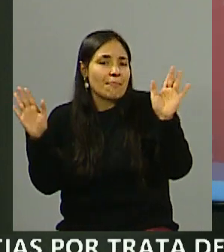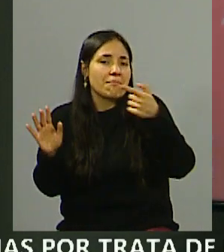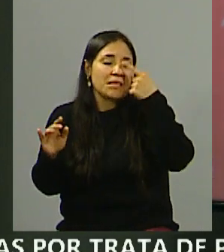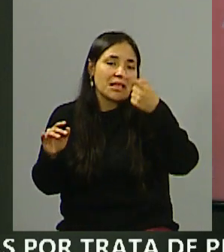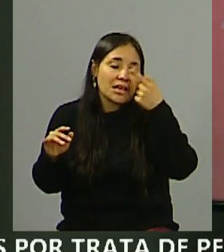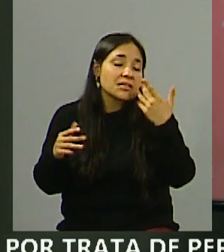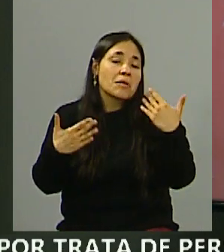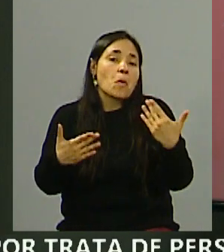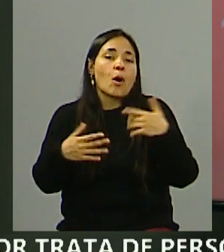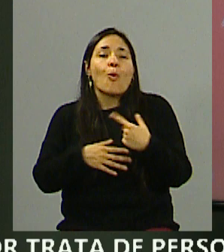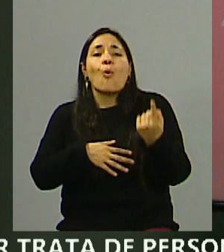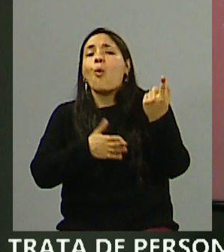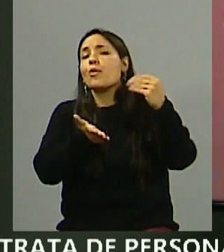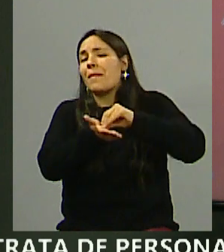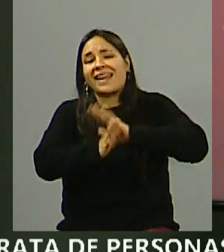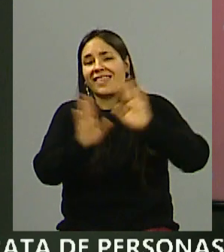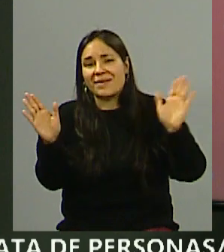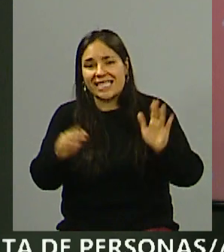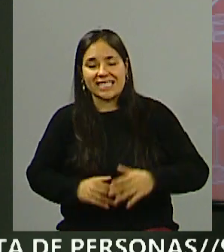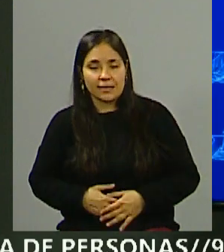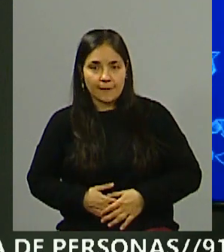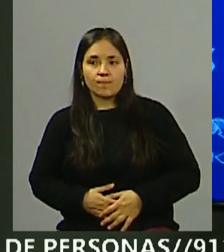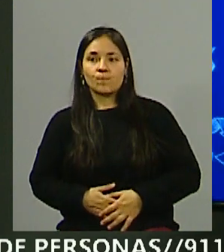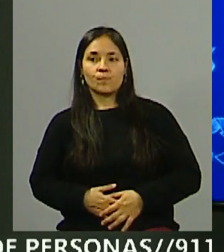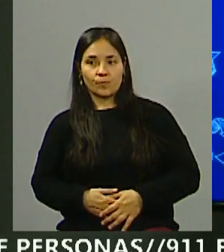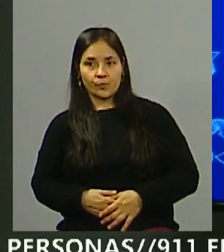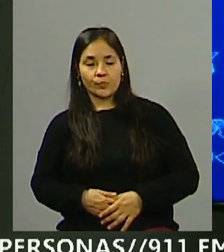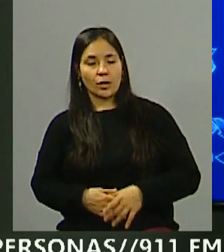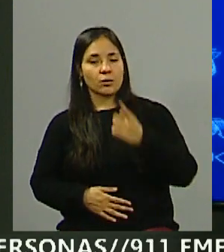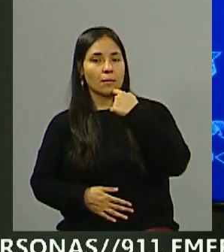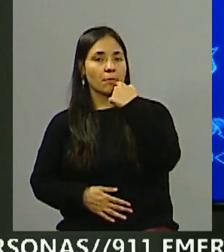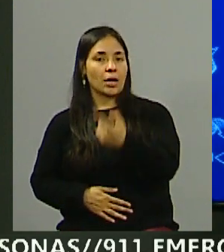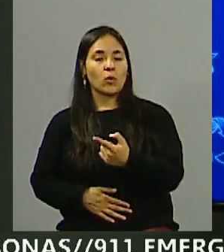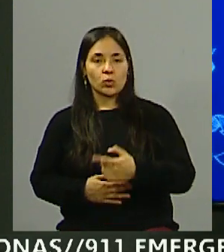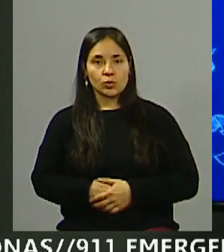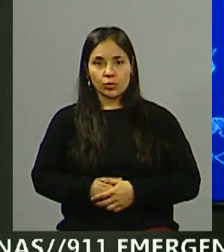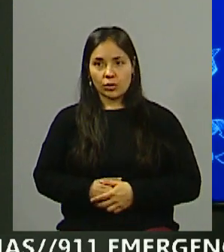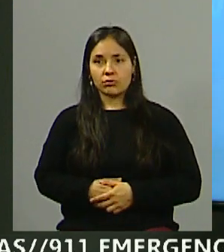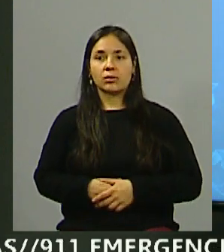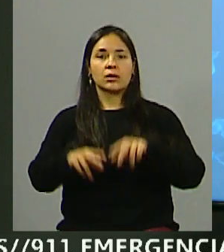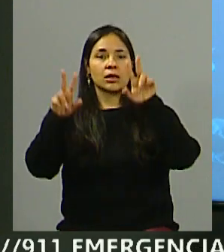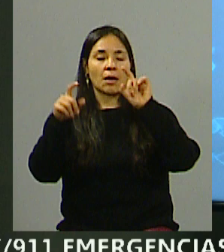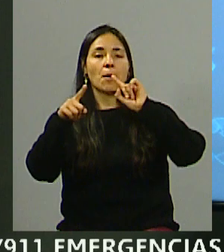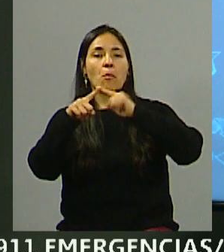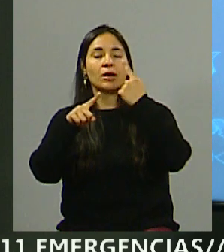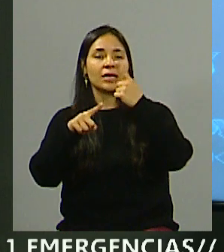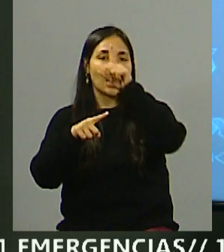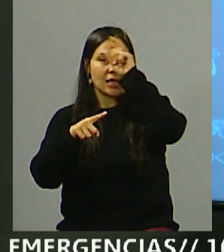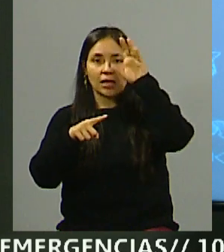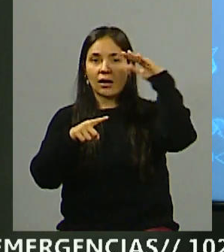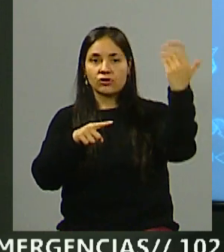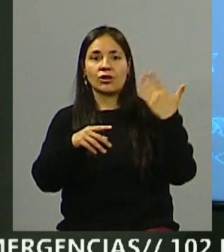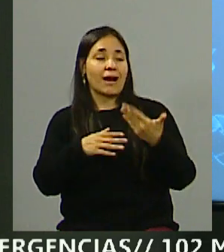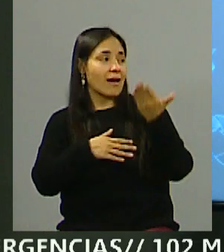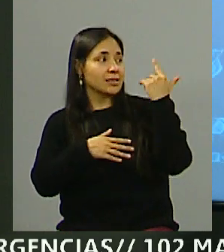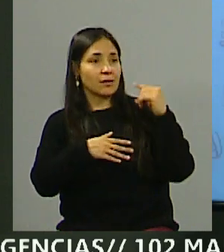interesante, útil, pero es uno de los que existen. Ahora, yo te pregunto esto, viendo política internacional, hace muy poco